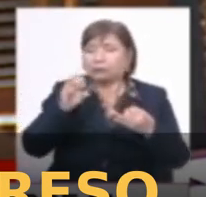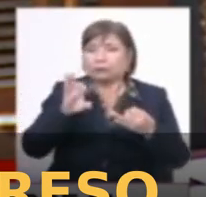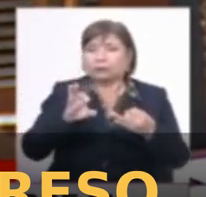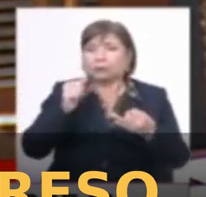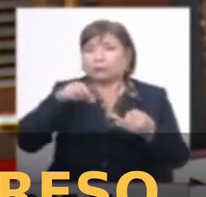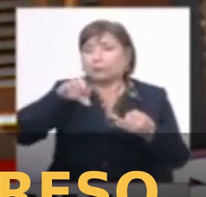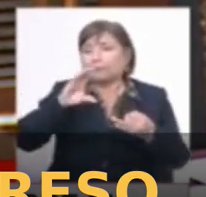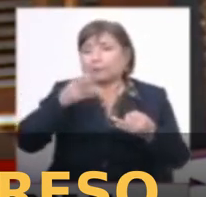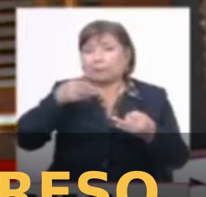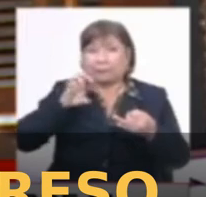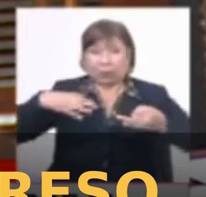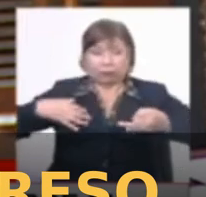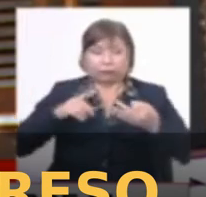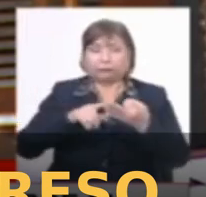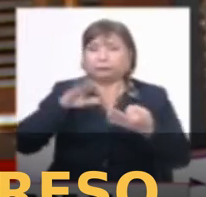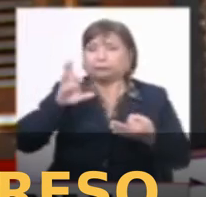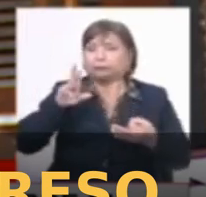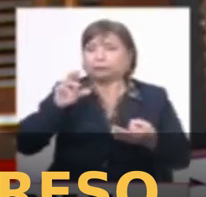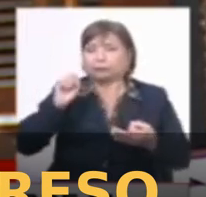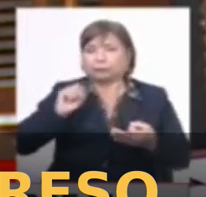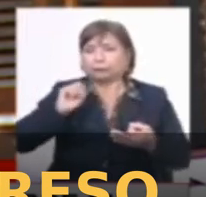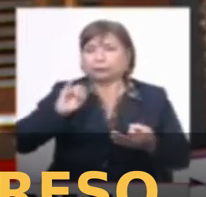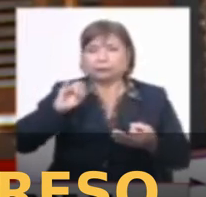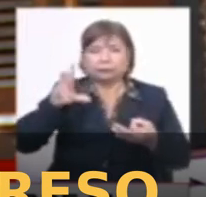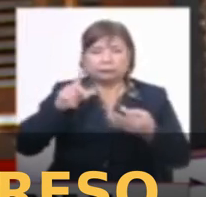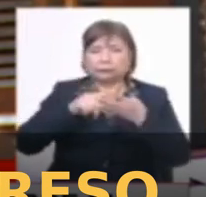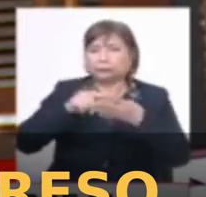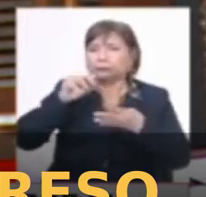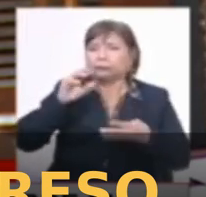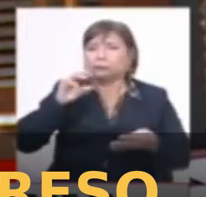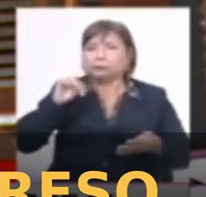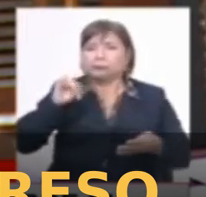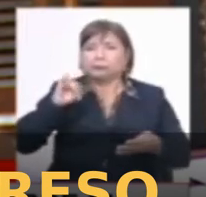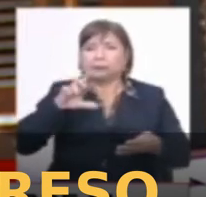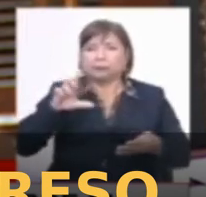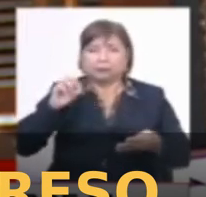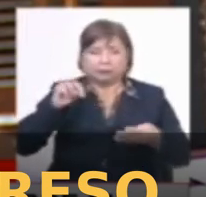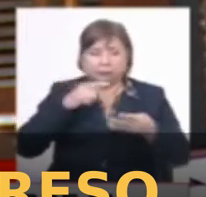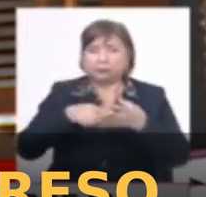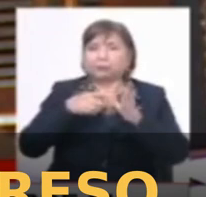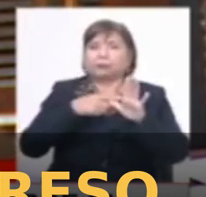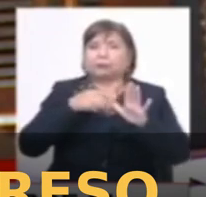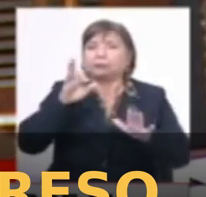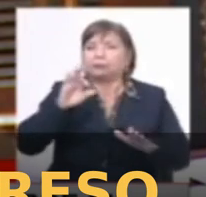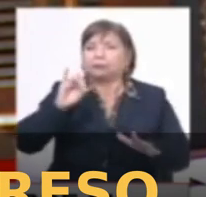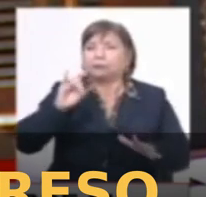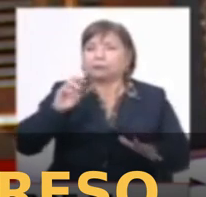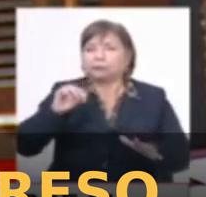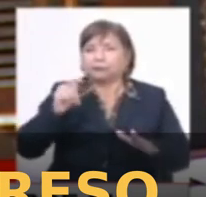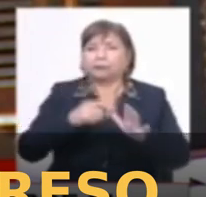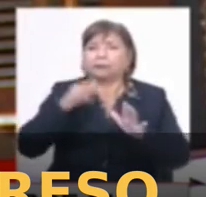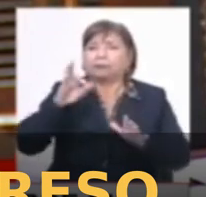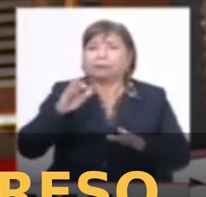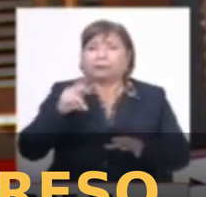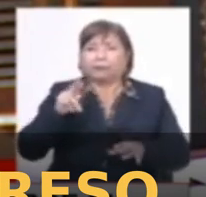Pacheco, Juan Francisco Silva, Juan Manuel Carrasco Millones, Alcides Villafuerte, Fray